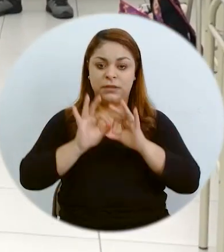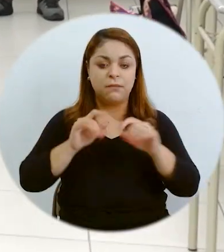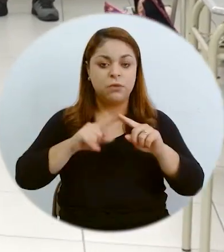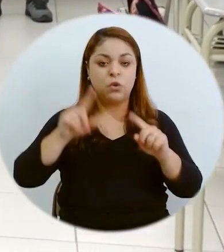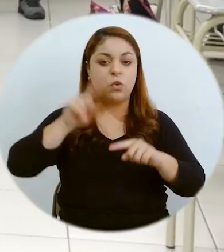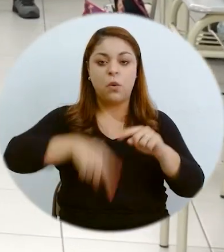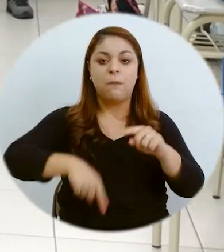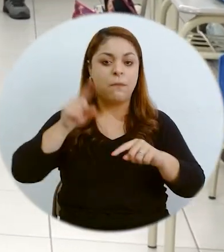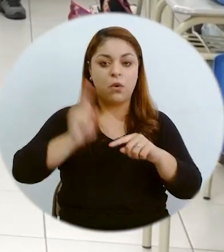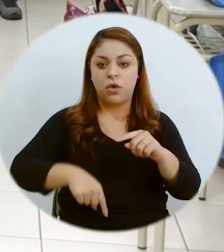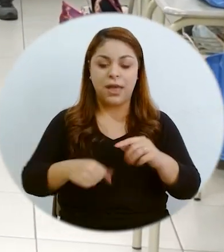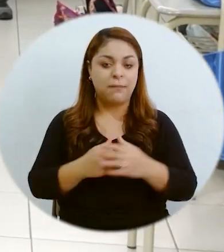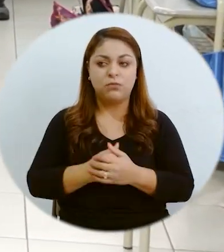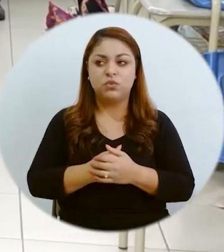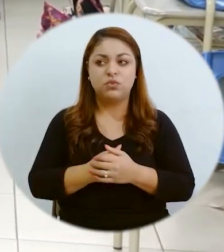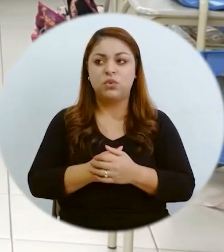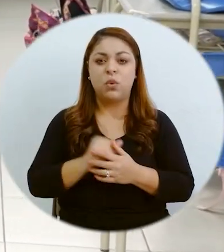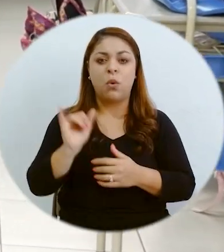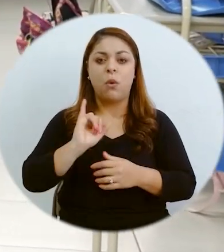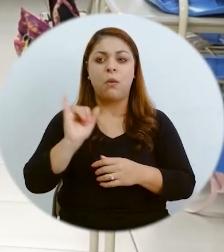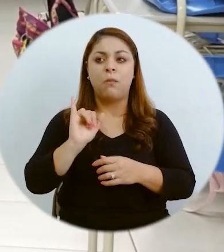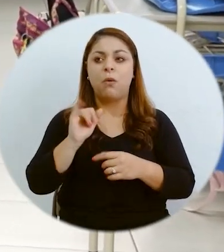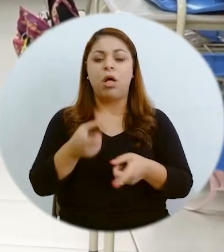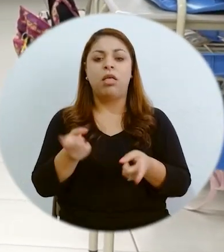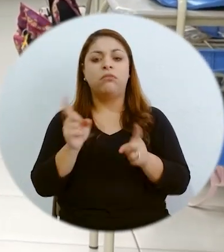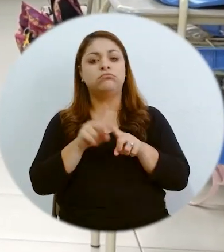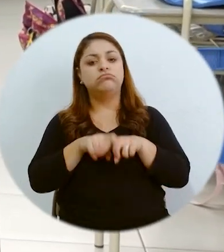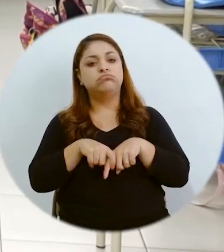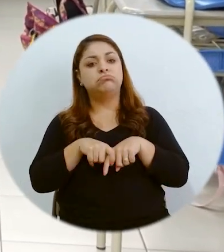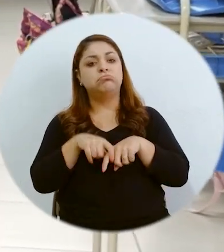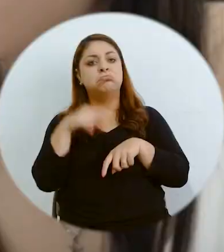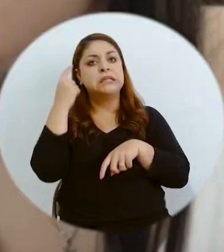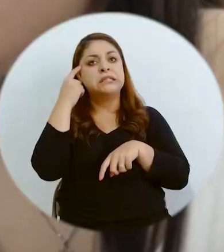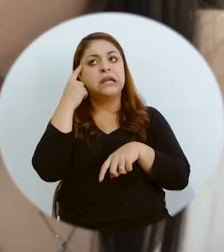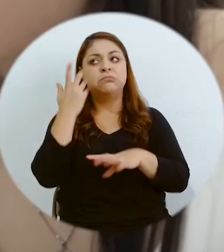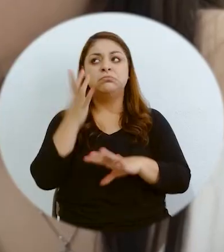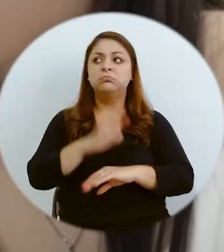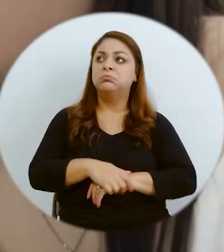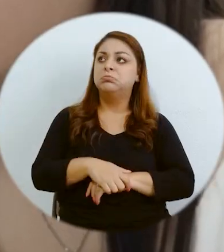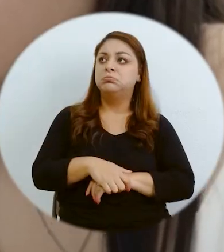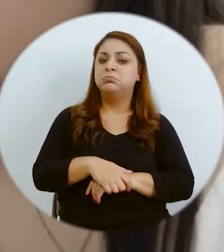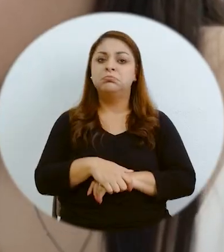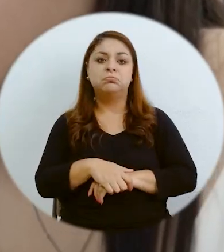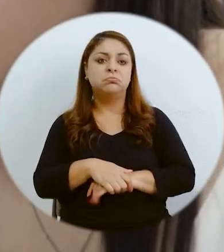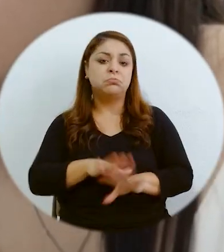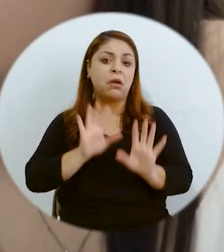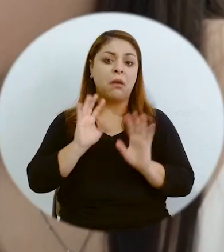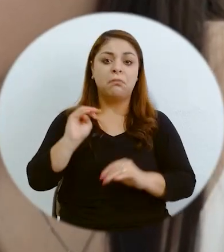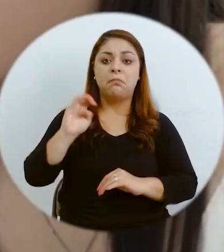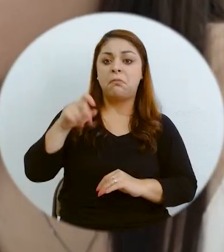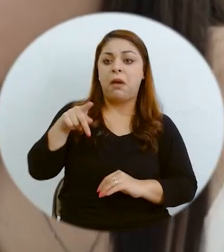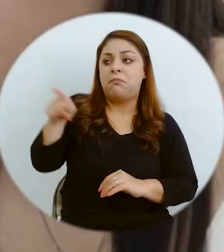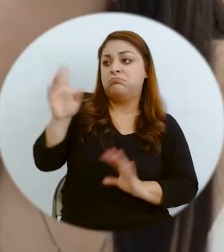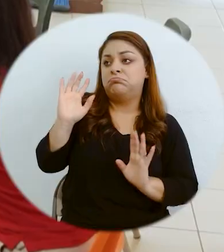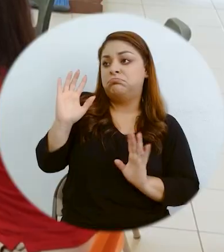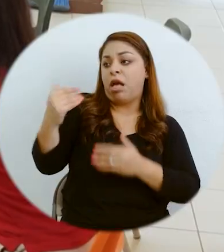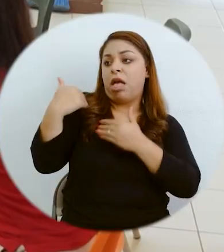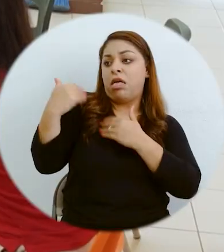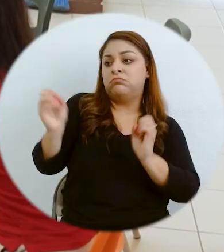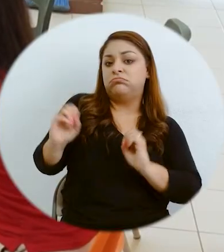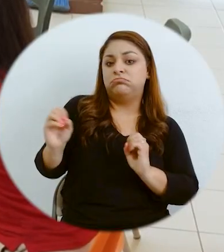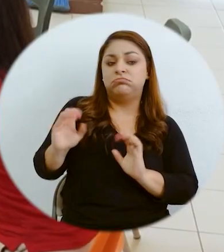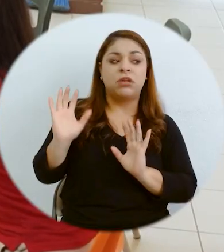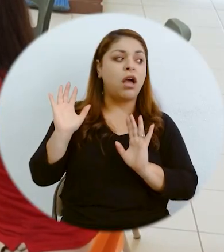evidentemente, pero no podemos cruzarnos las piernas y decir, bueno, si el MEP no me capacita, bueno, si la institución para la que yo trabajo